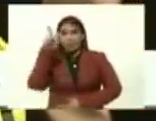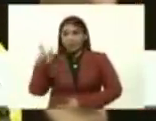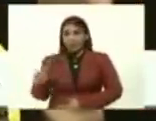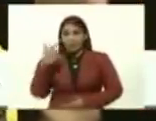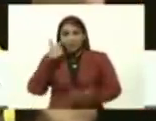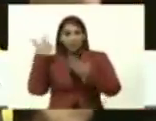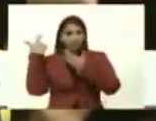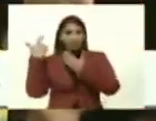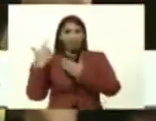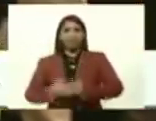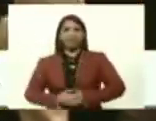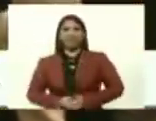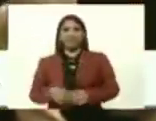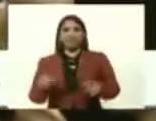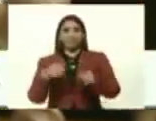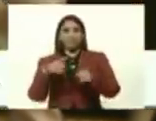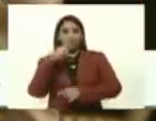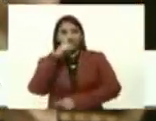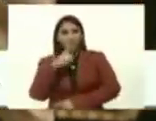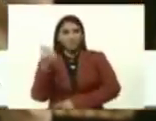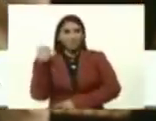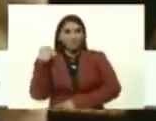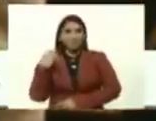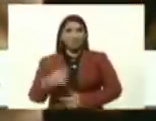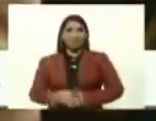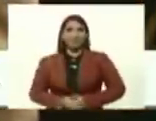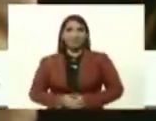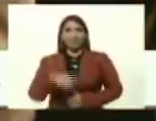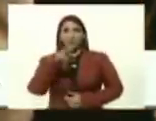Lisbeli Vera, cumplió años ayer,